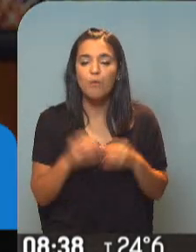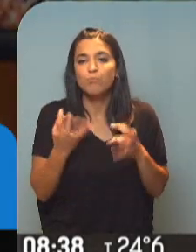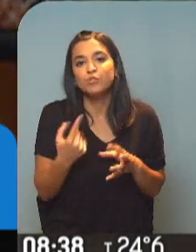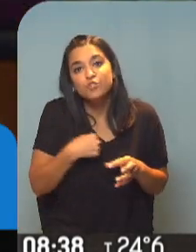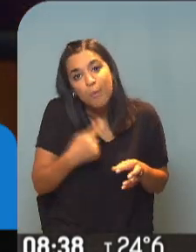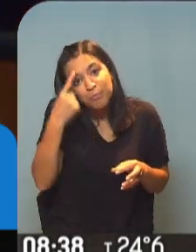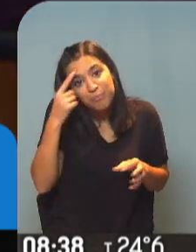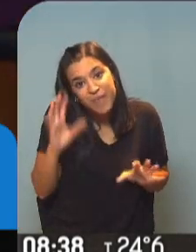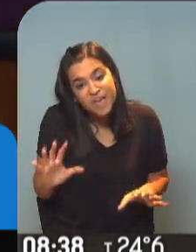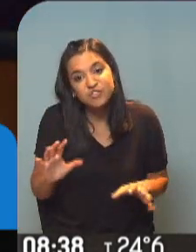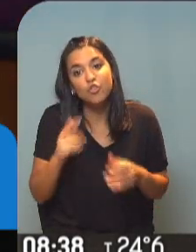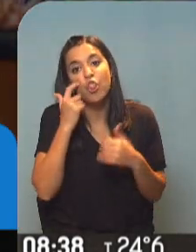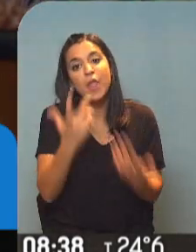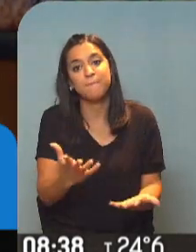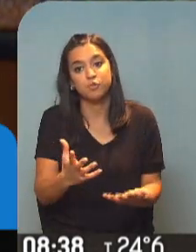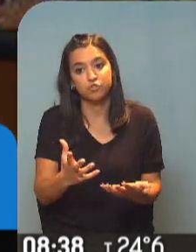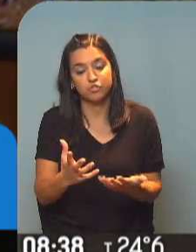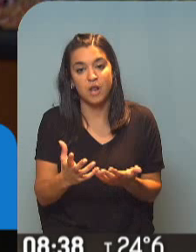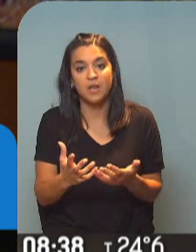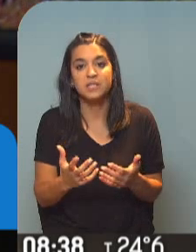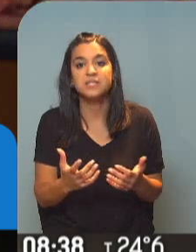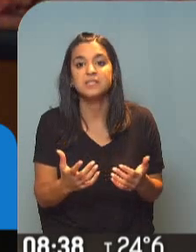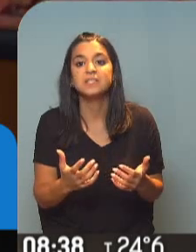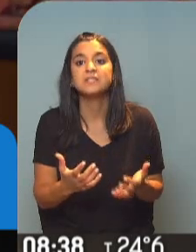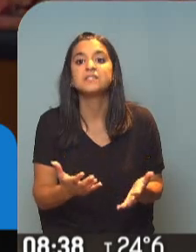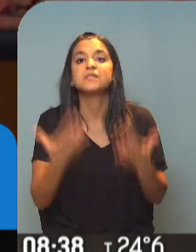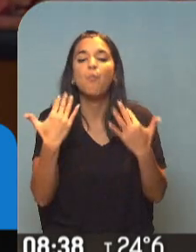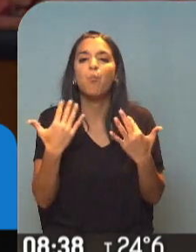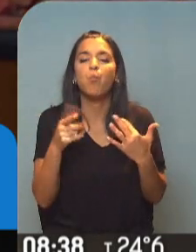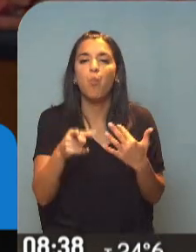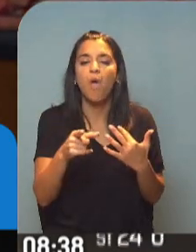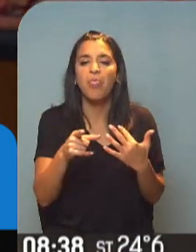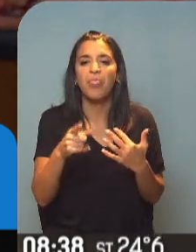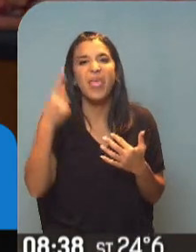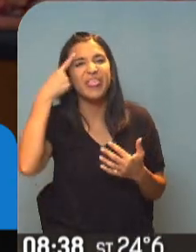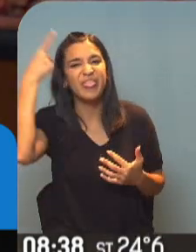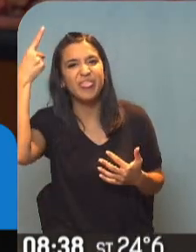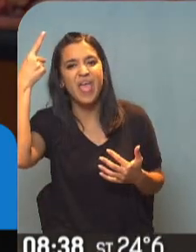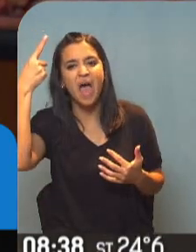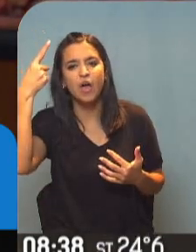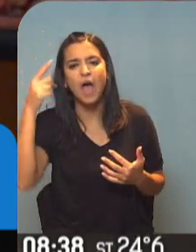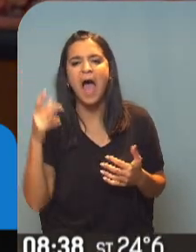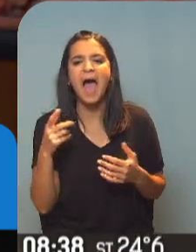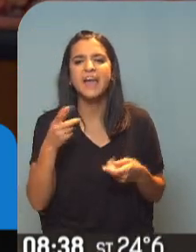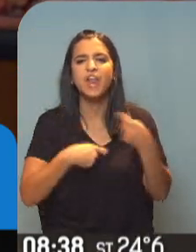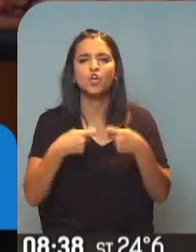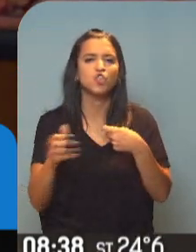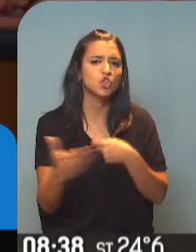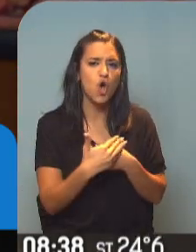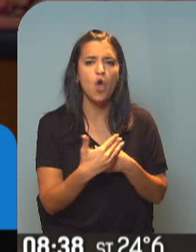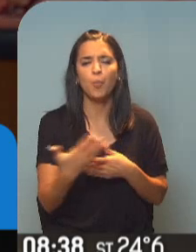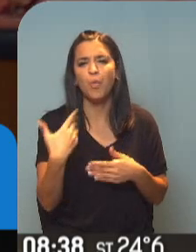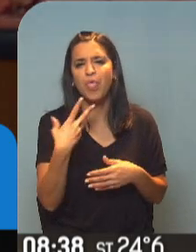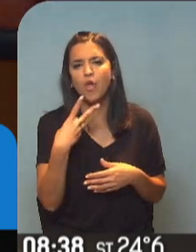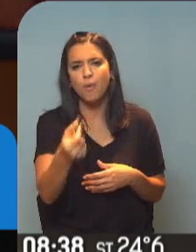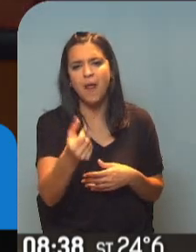creo que es demostrar que se puede desarticular la idea de que todo su negocio y que se puede comprar